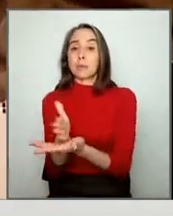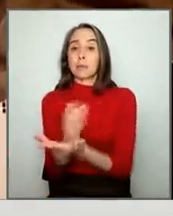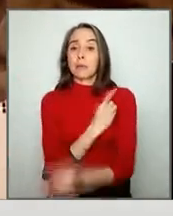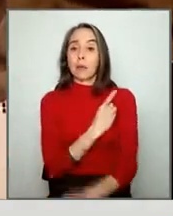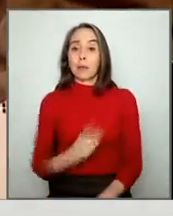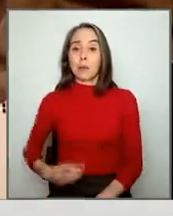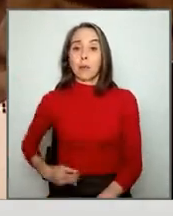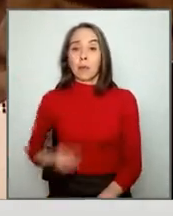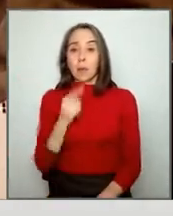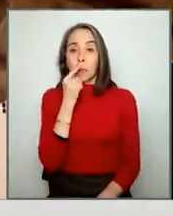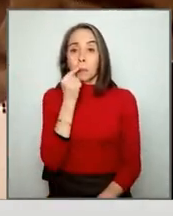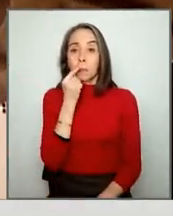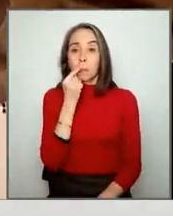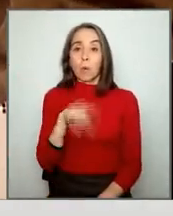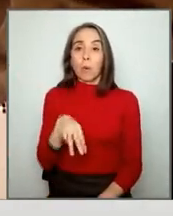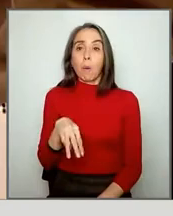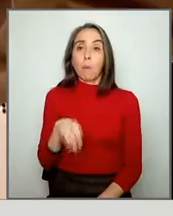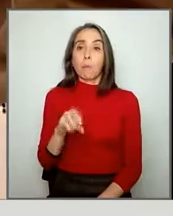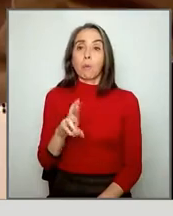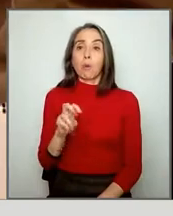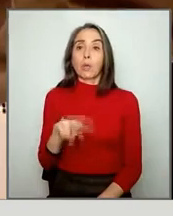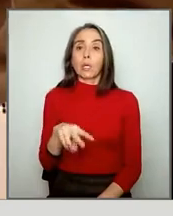Benjamín Moreno